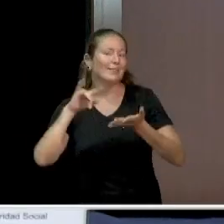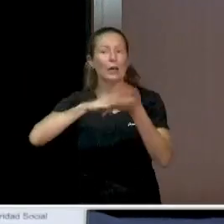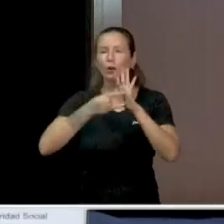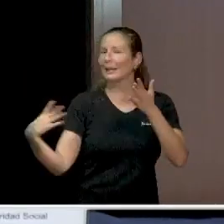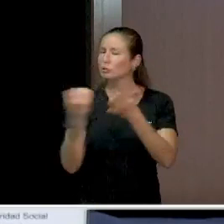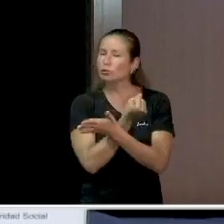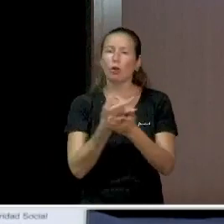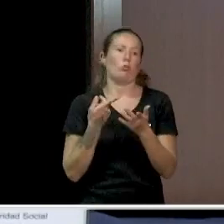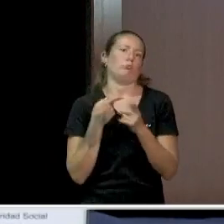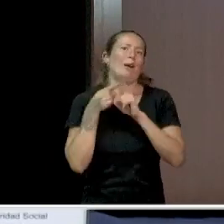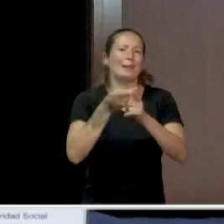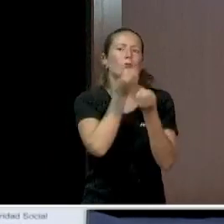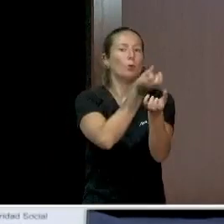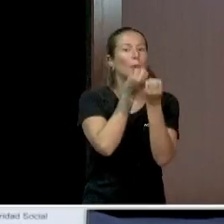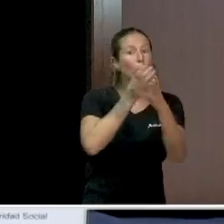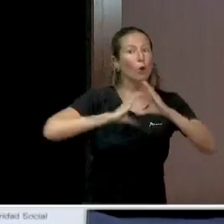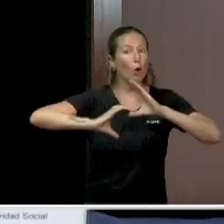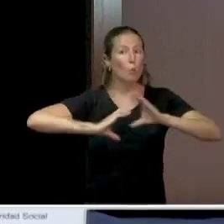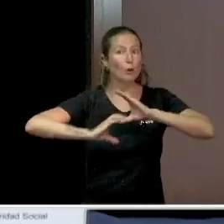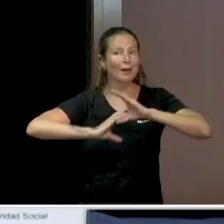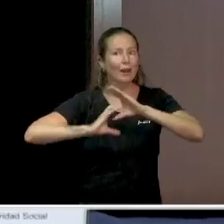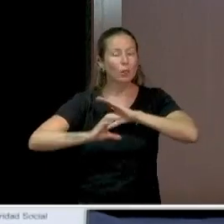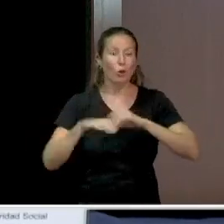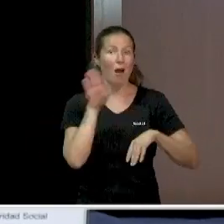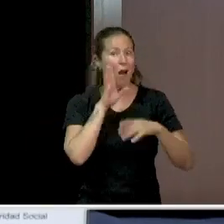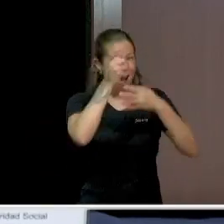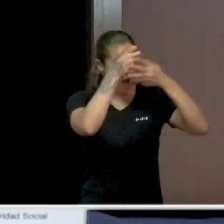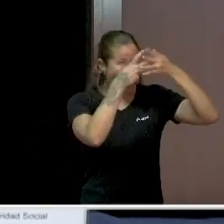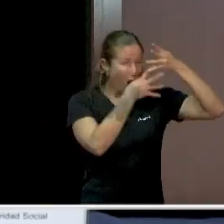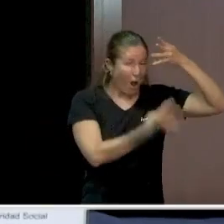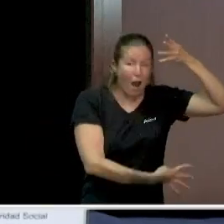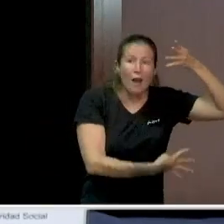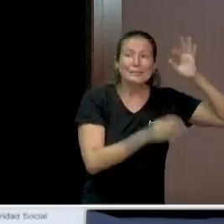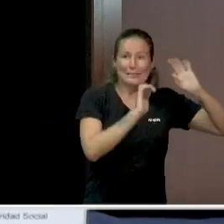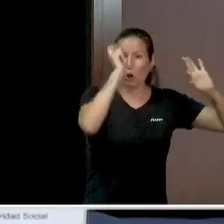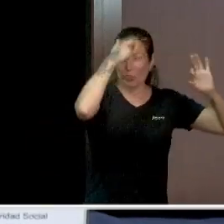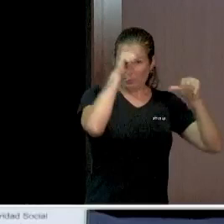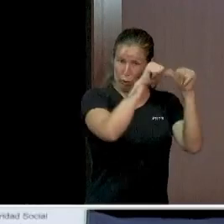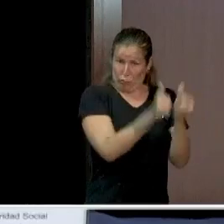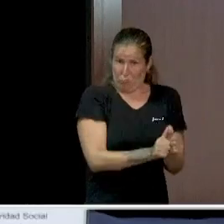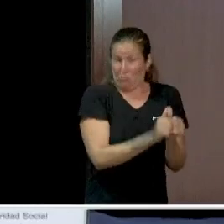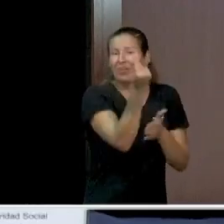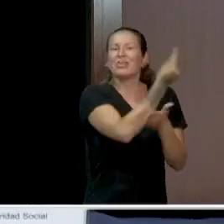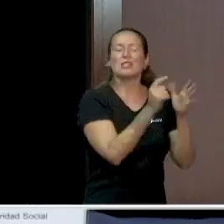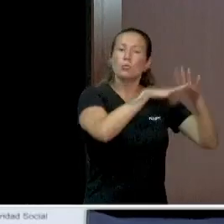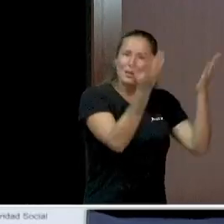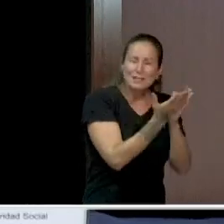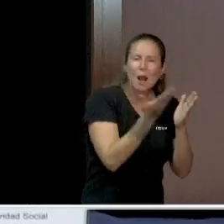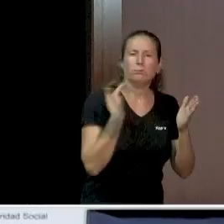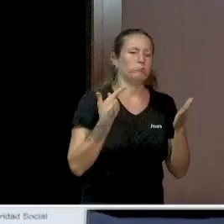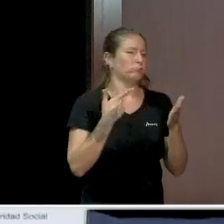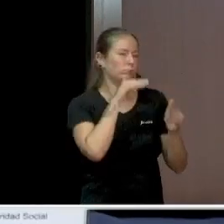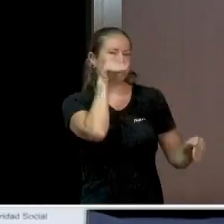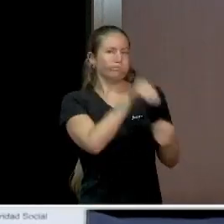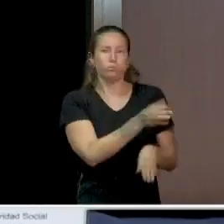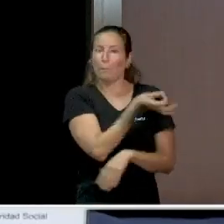la comunicación que respondan todos estos elementos al concepto y al modelo de diseño universal. Y además,